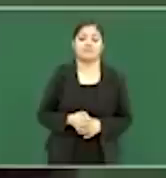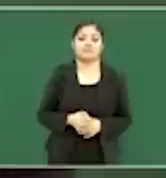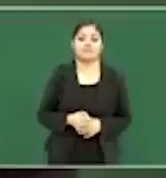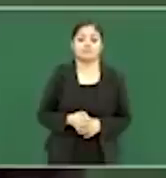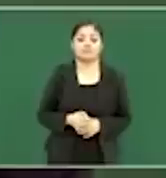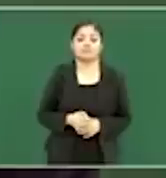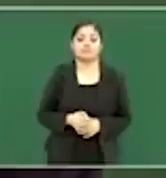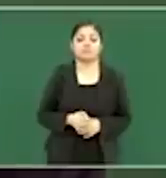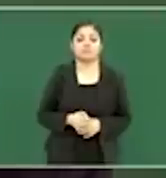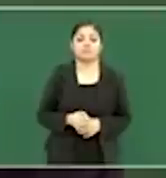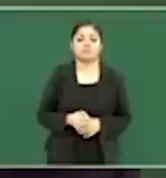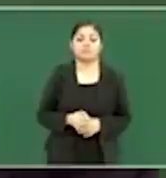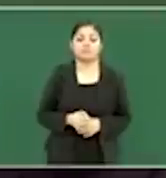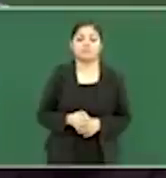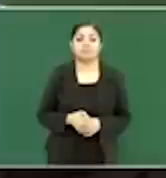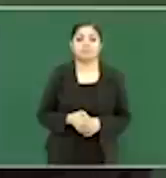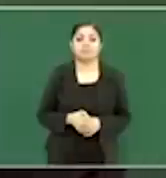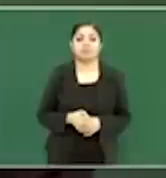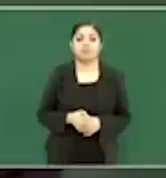no se puede